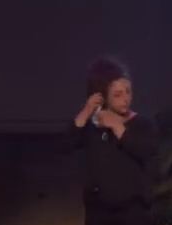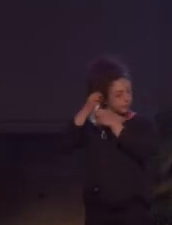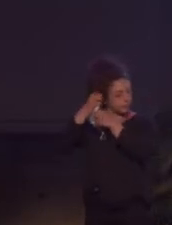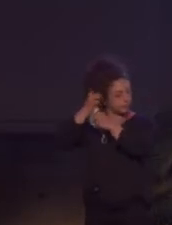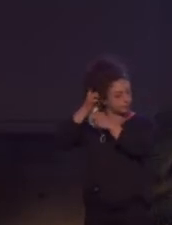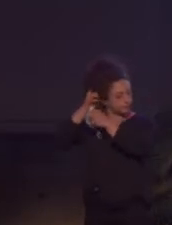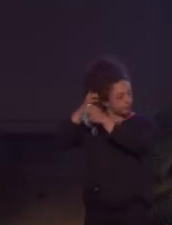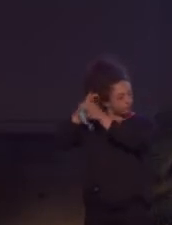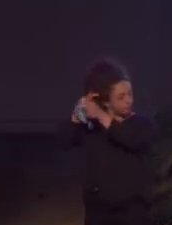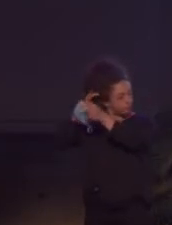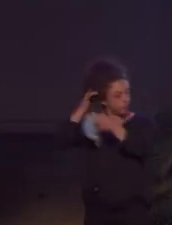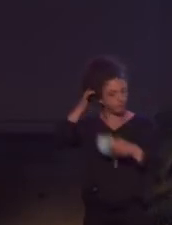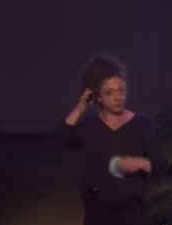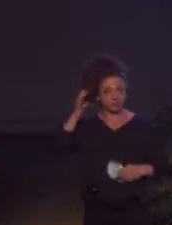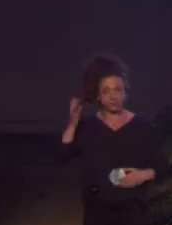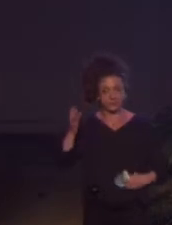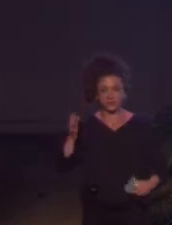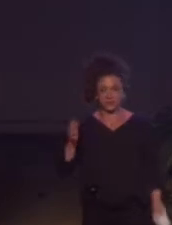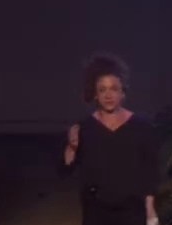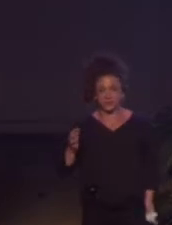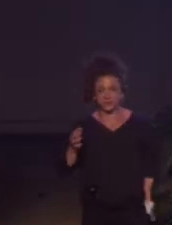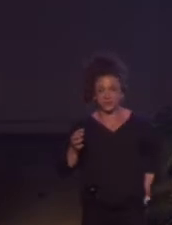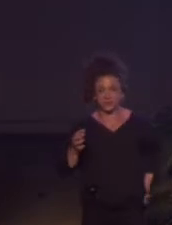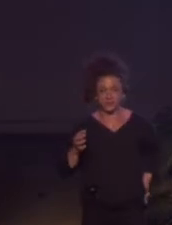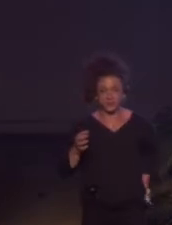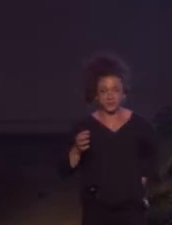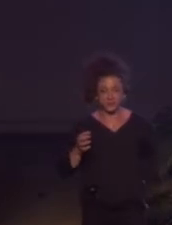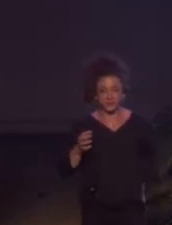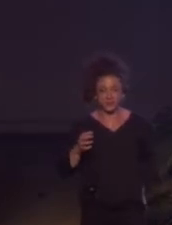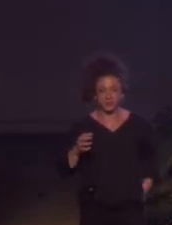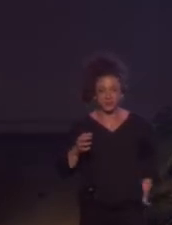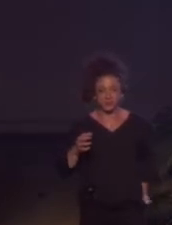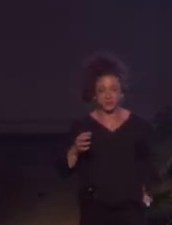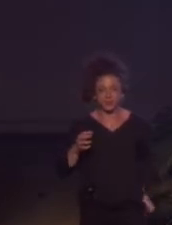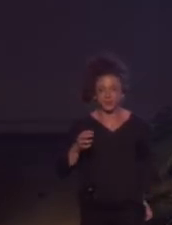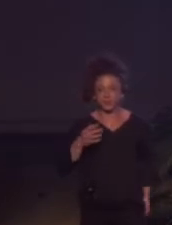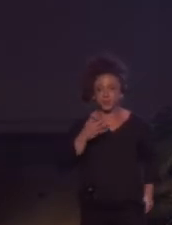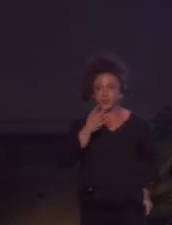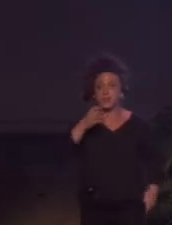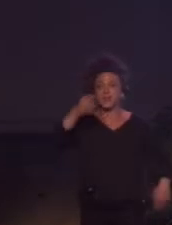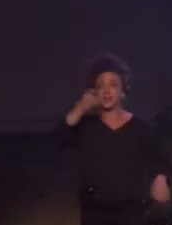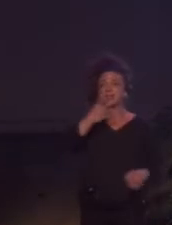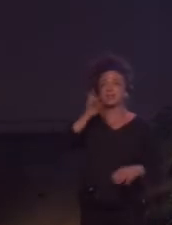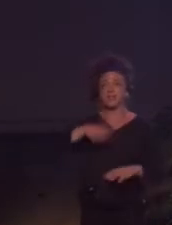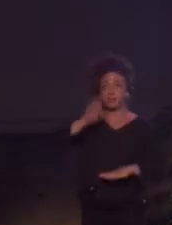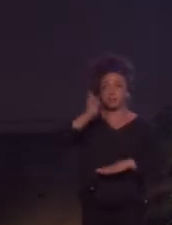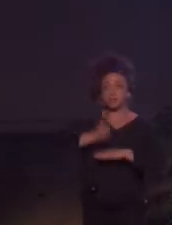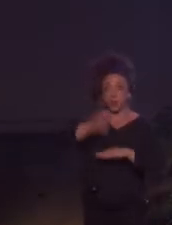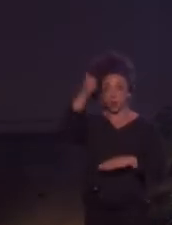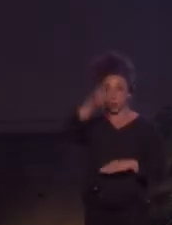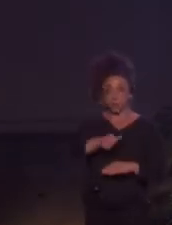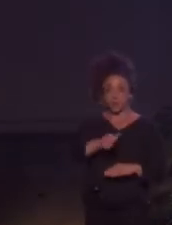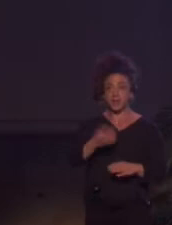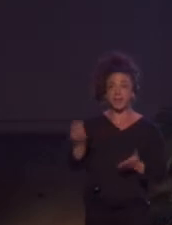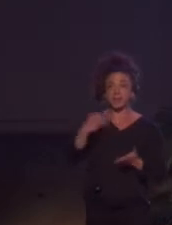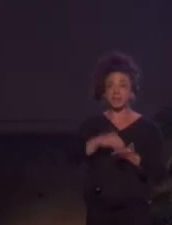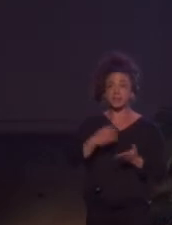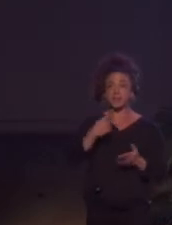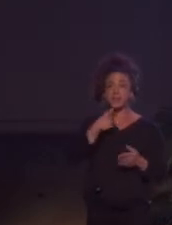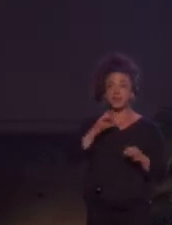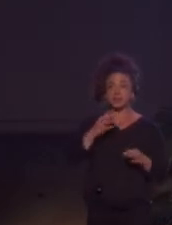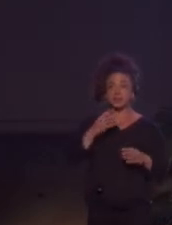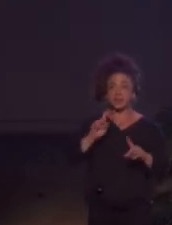son naturales, porque si fueran naturales ya no saldríamos nunca más de esa opresión. Pero entonces, ¿qué sucede con el especismo? Yo para